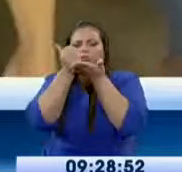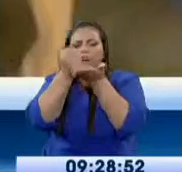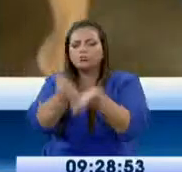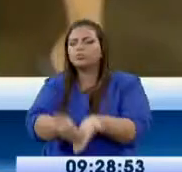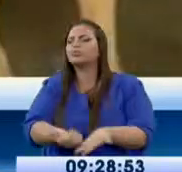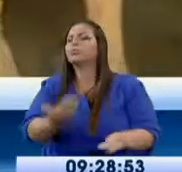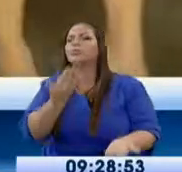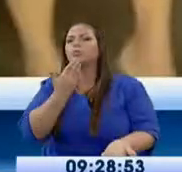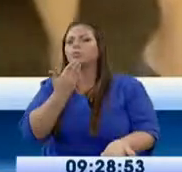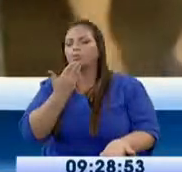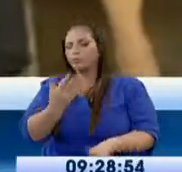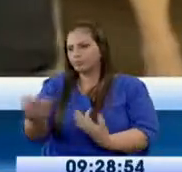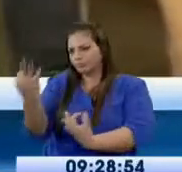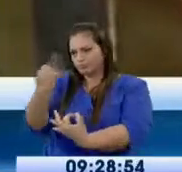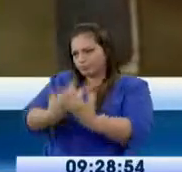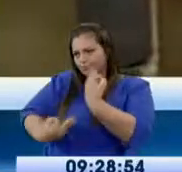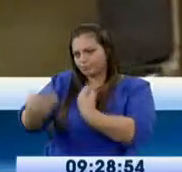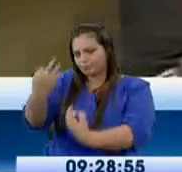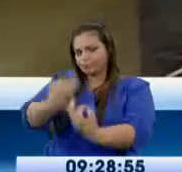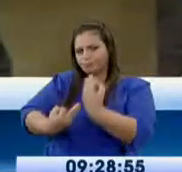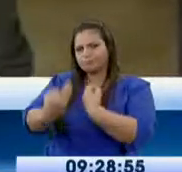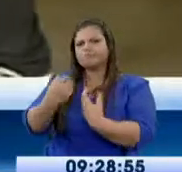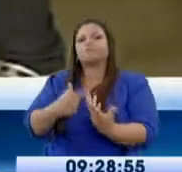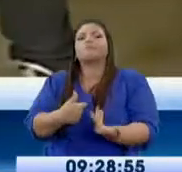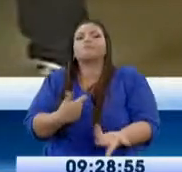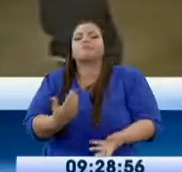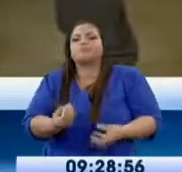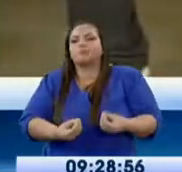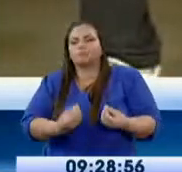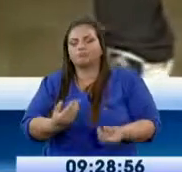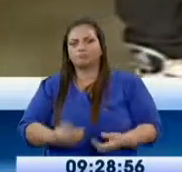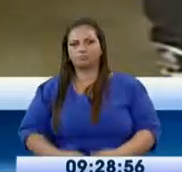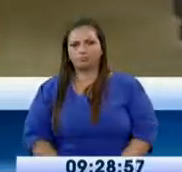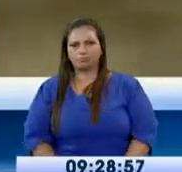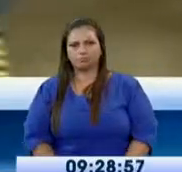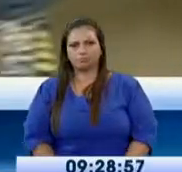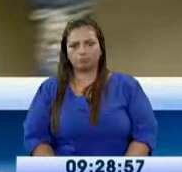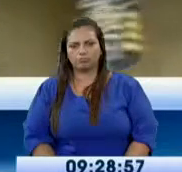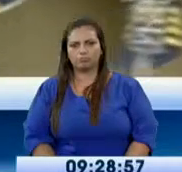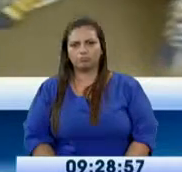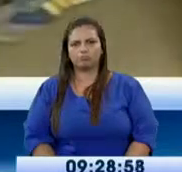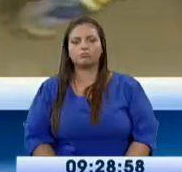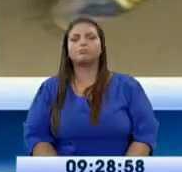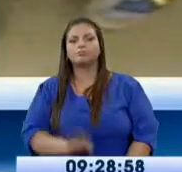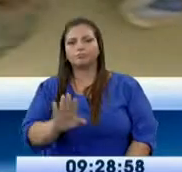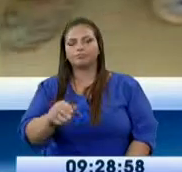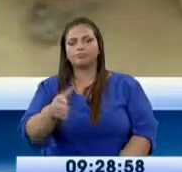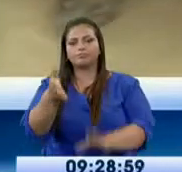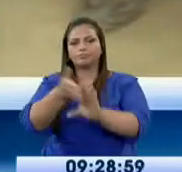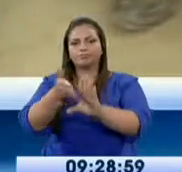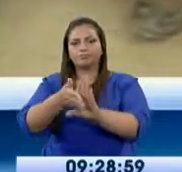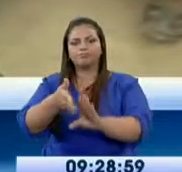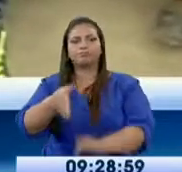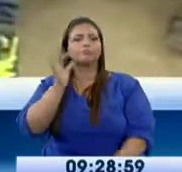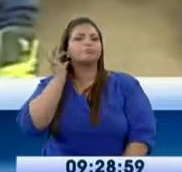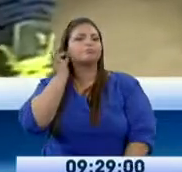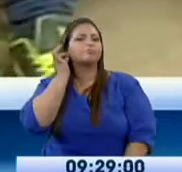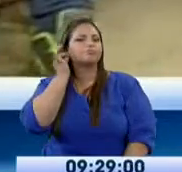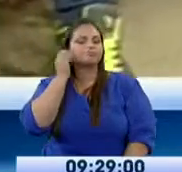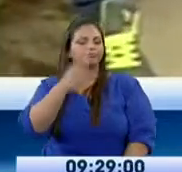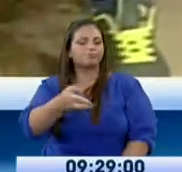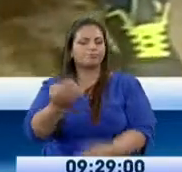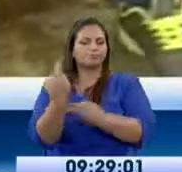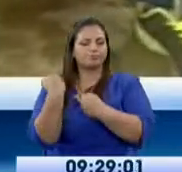o los familiares quieren saber. ¿Cuál es el primer paso que hay que dar? Estamos en este momento con la psicóloga de encargada de